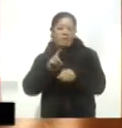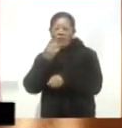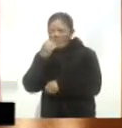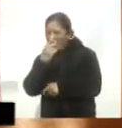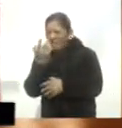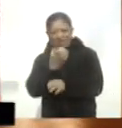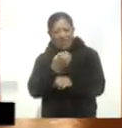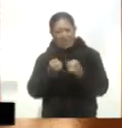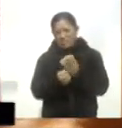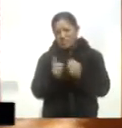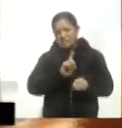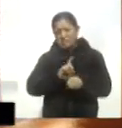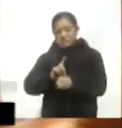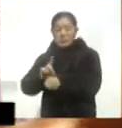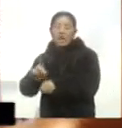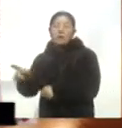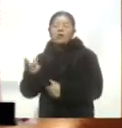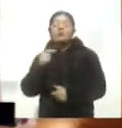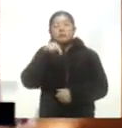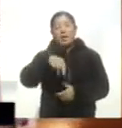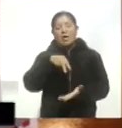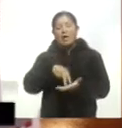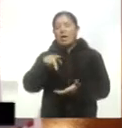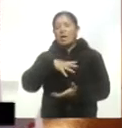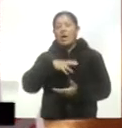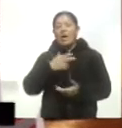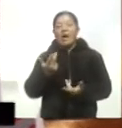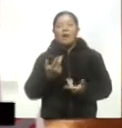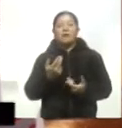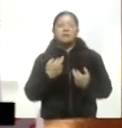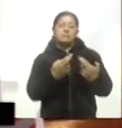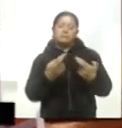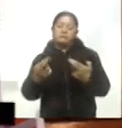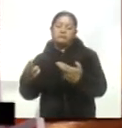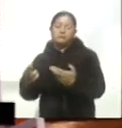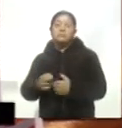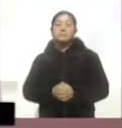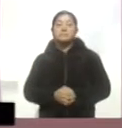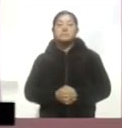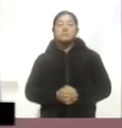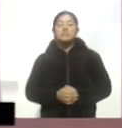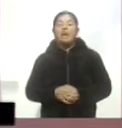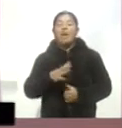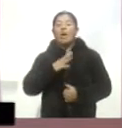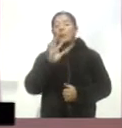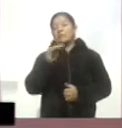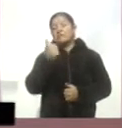de financiamientos a comercios y proyectos productivos de la entidad, que suman hasta el momento